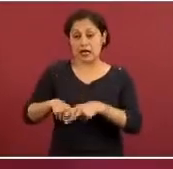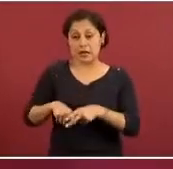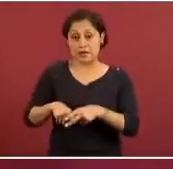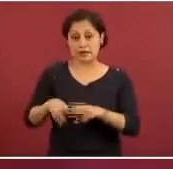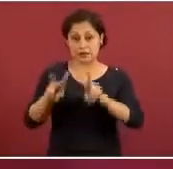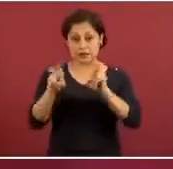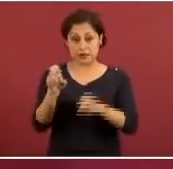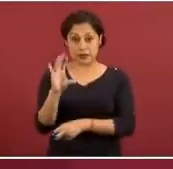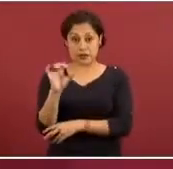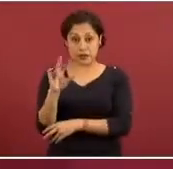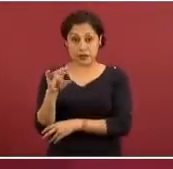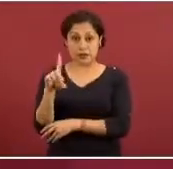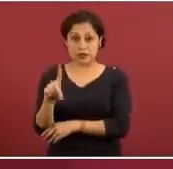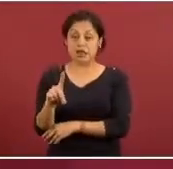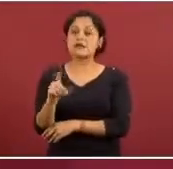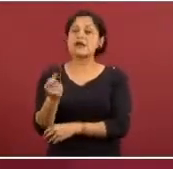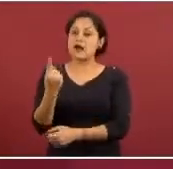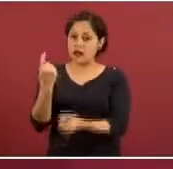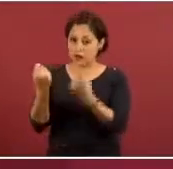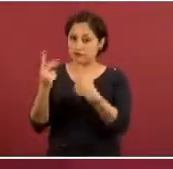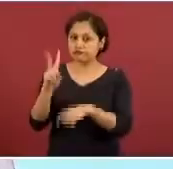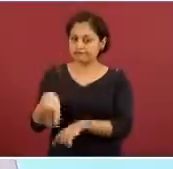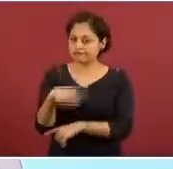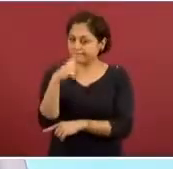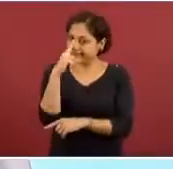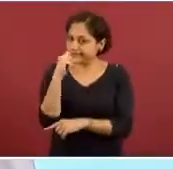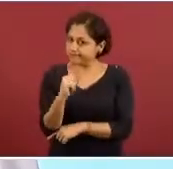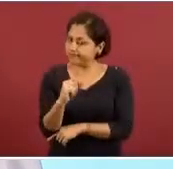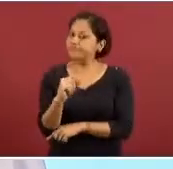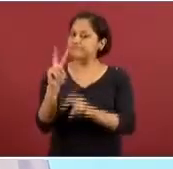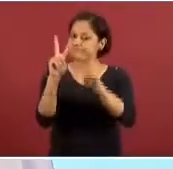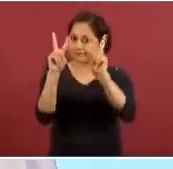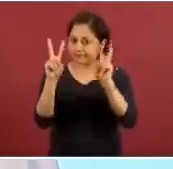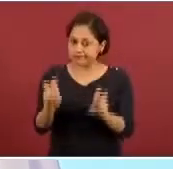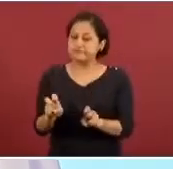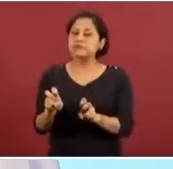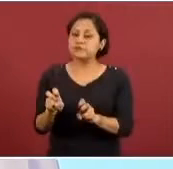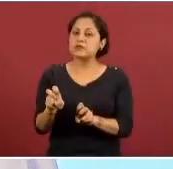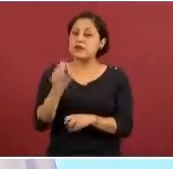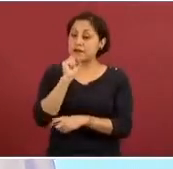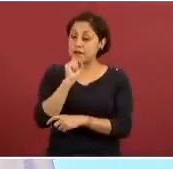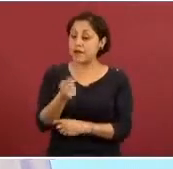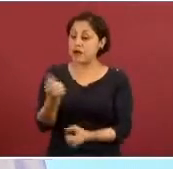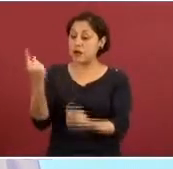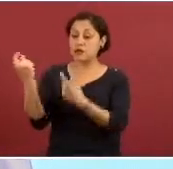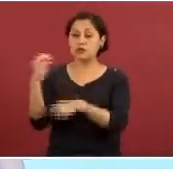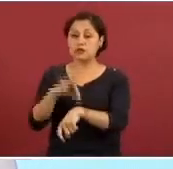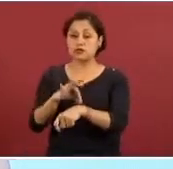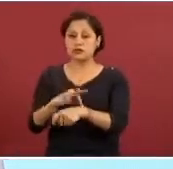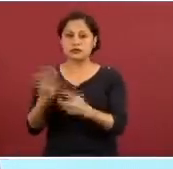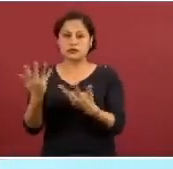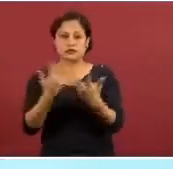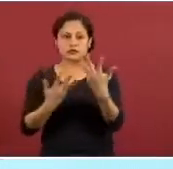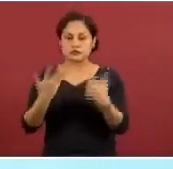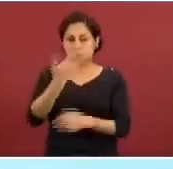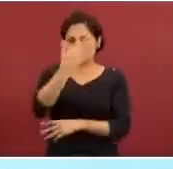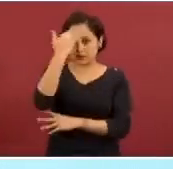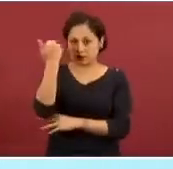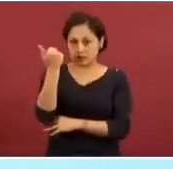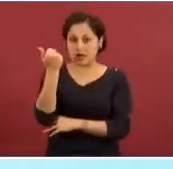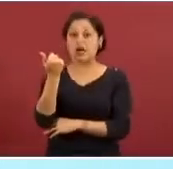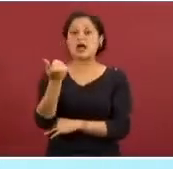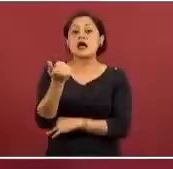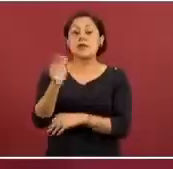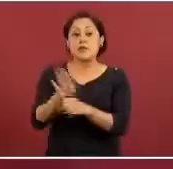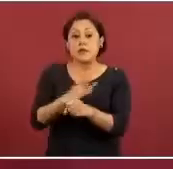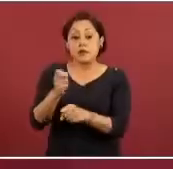de nuestro personal, también en la entrega de insumos médicos, lo que generó desconcierto y preocupación.